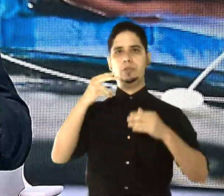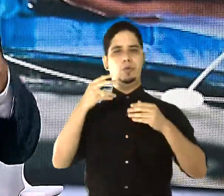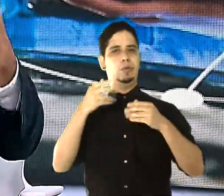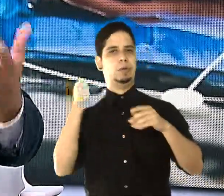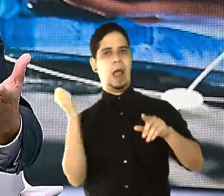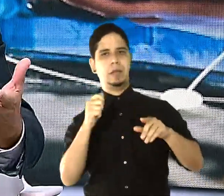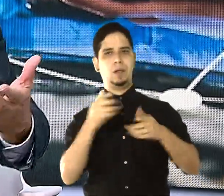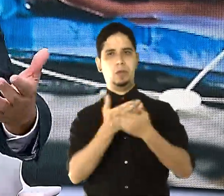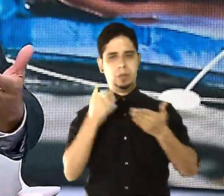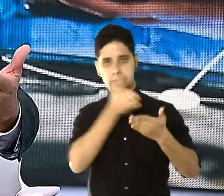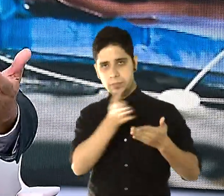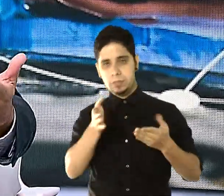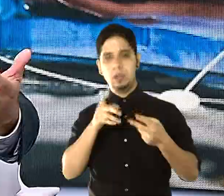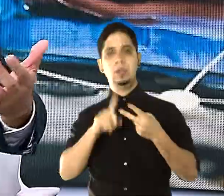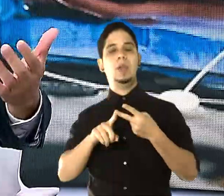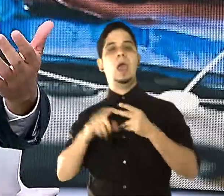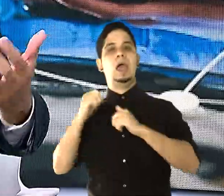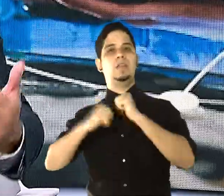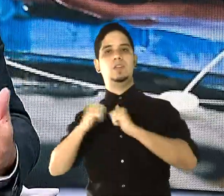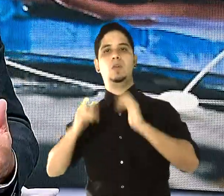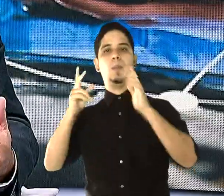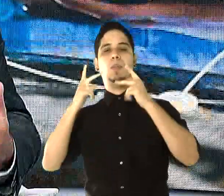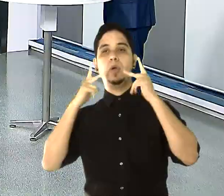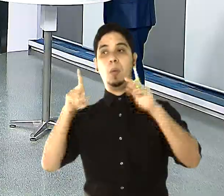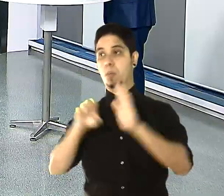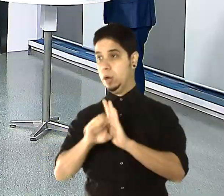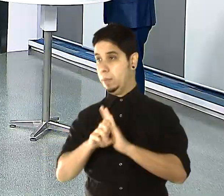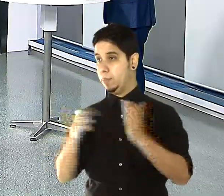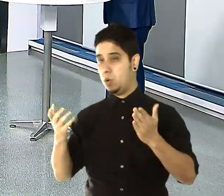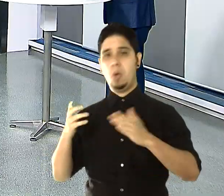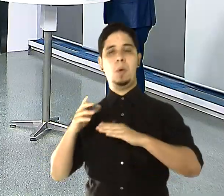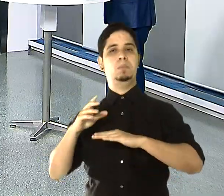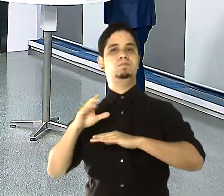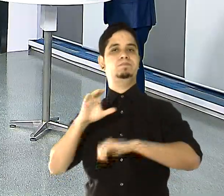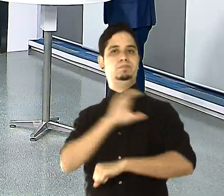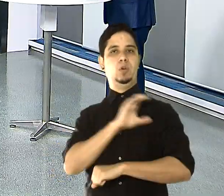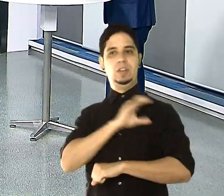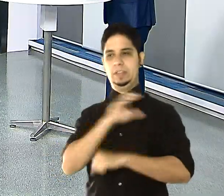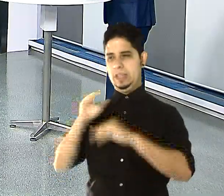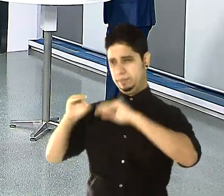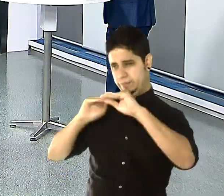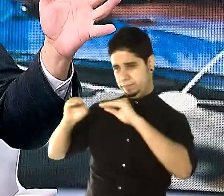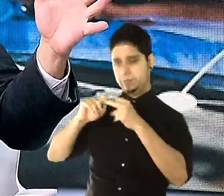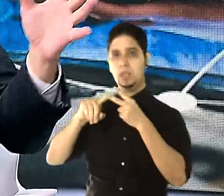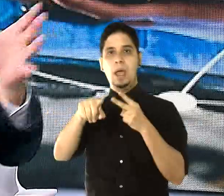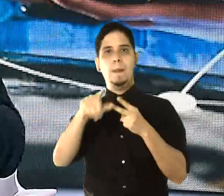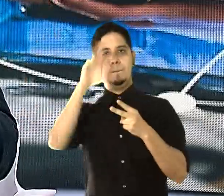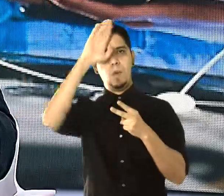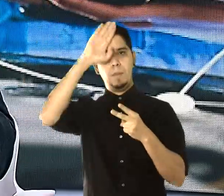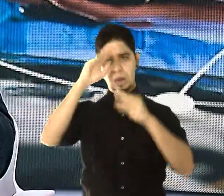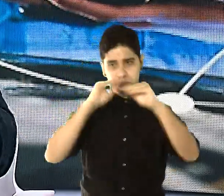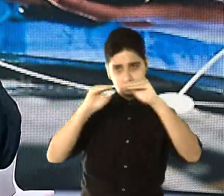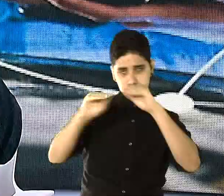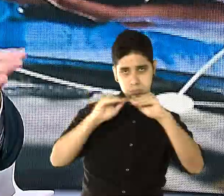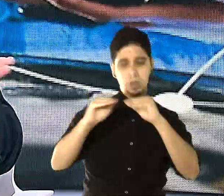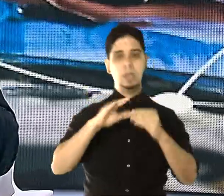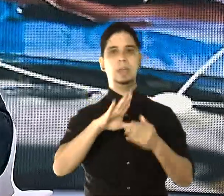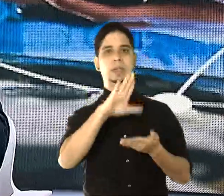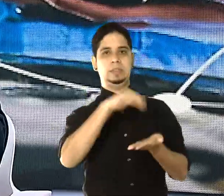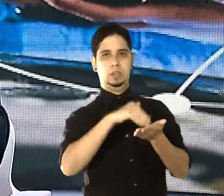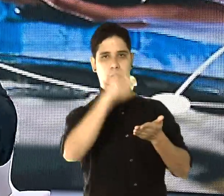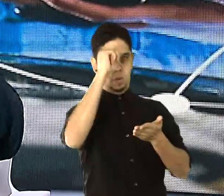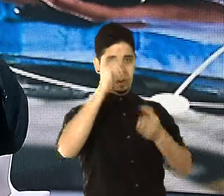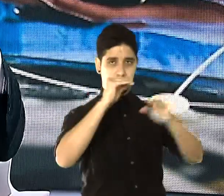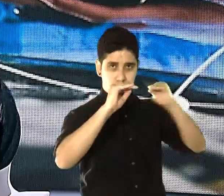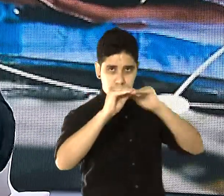de la Autoridad de Edificios Públicos. Ahí tú tienes comandancias de policía, tienes estaciones de bomberos, los centros de gobierno en todo Puerto Rico, también hay escuelas.